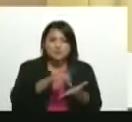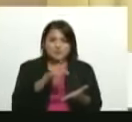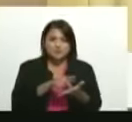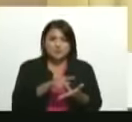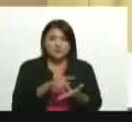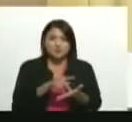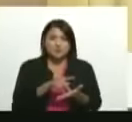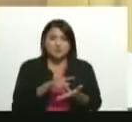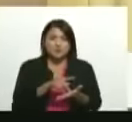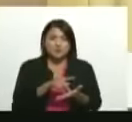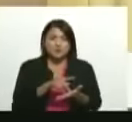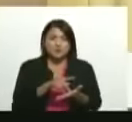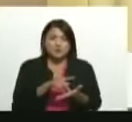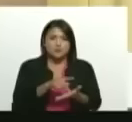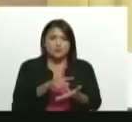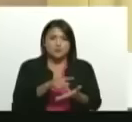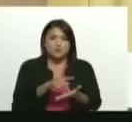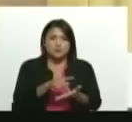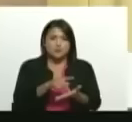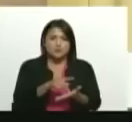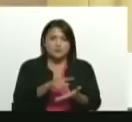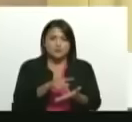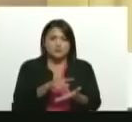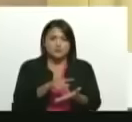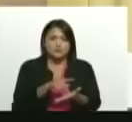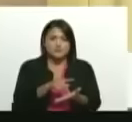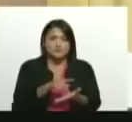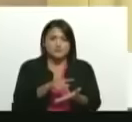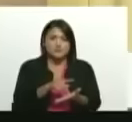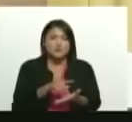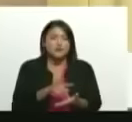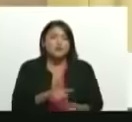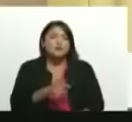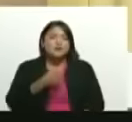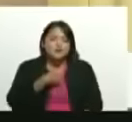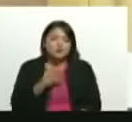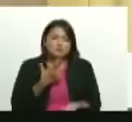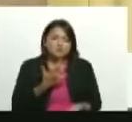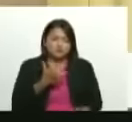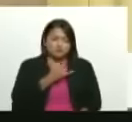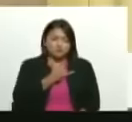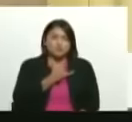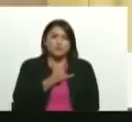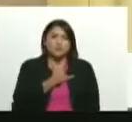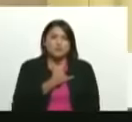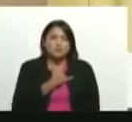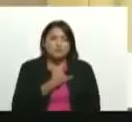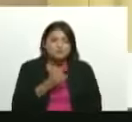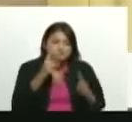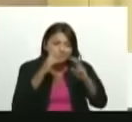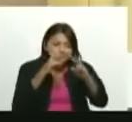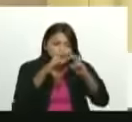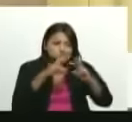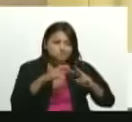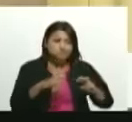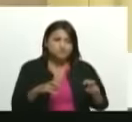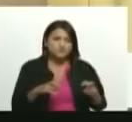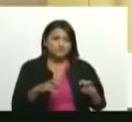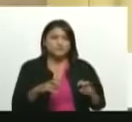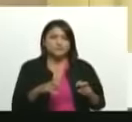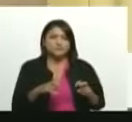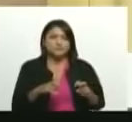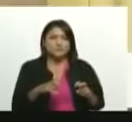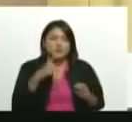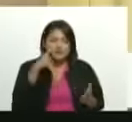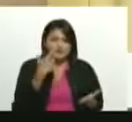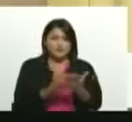participaron el 76% de electores. Yo me tomé y me puse a revisar, y les traje aquí una